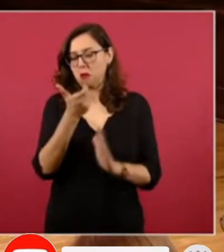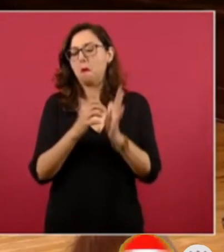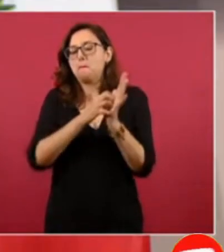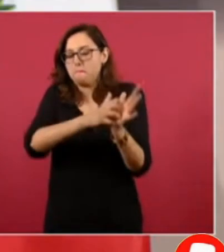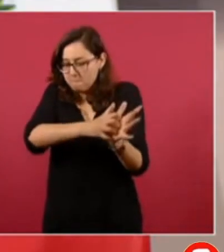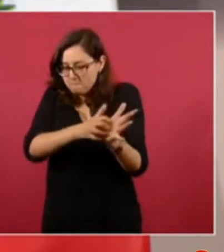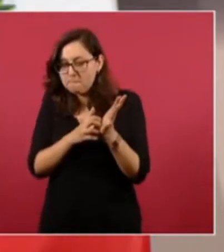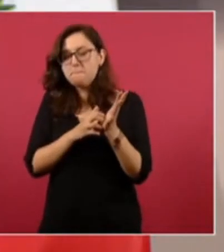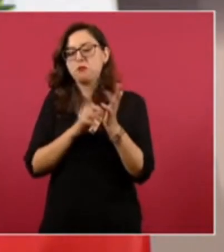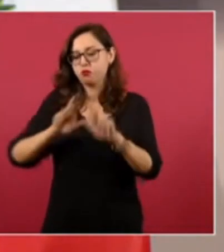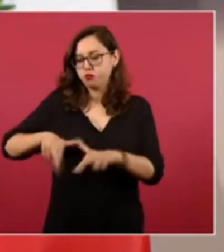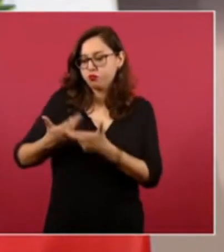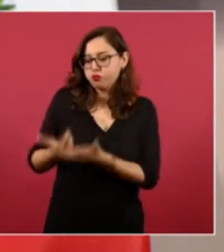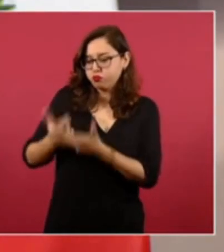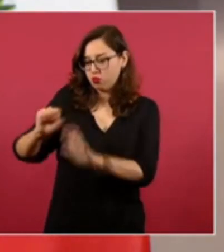porque